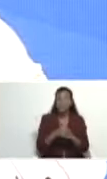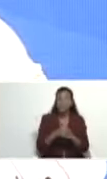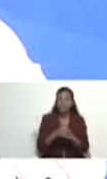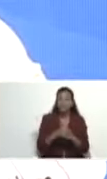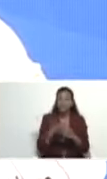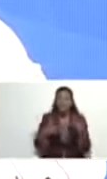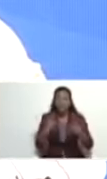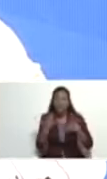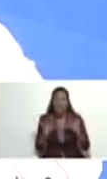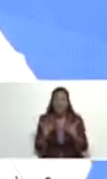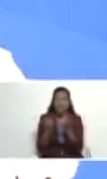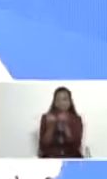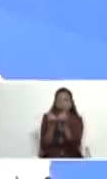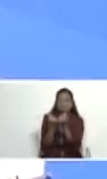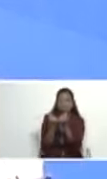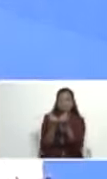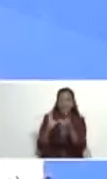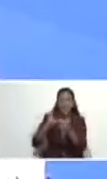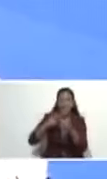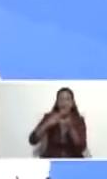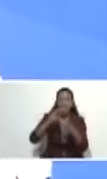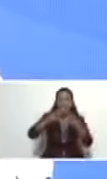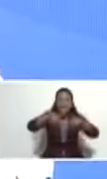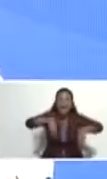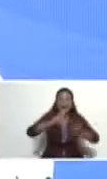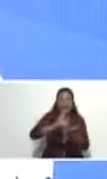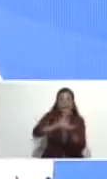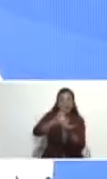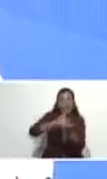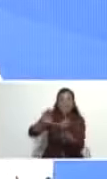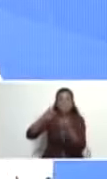la actividad financiera, crediticia,